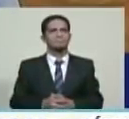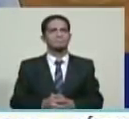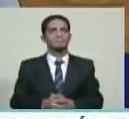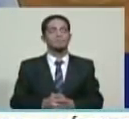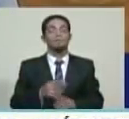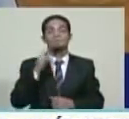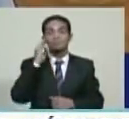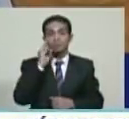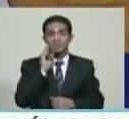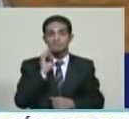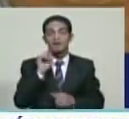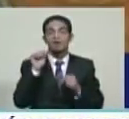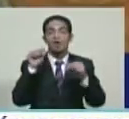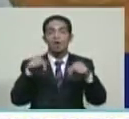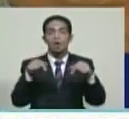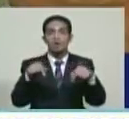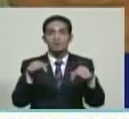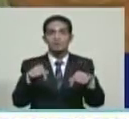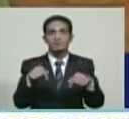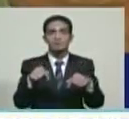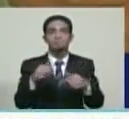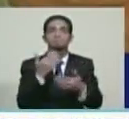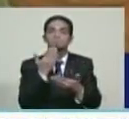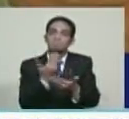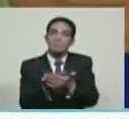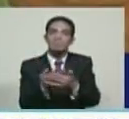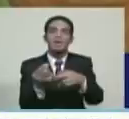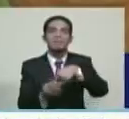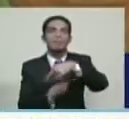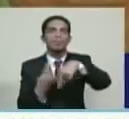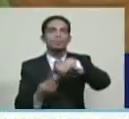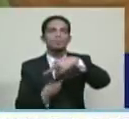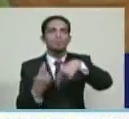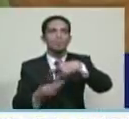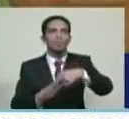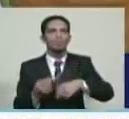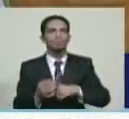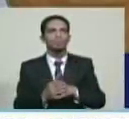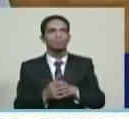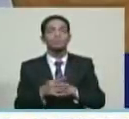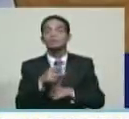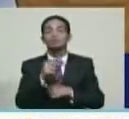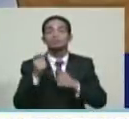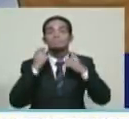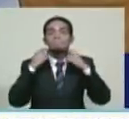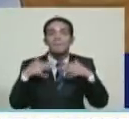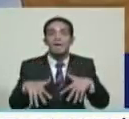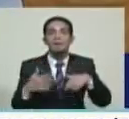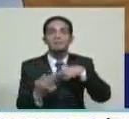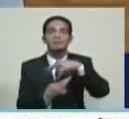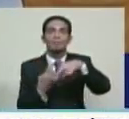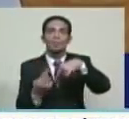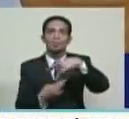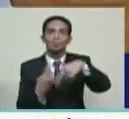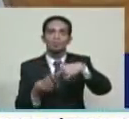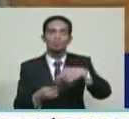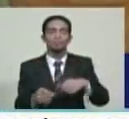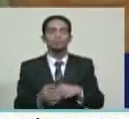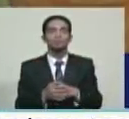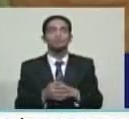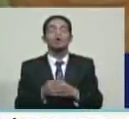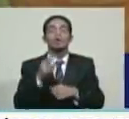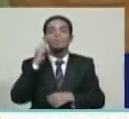Bolívar hoy nos reclama revolución. Que no se pierda la revolución. Bolívar